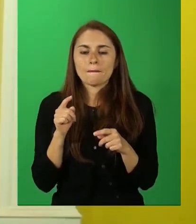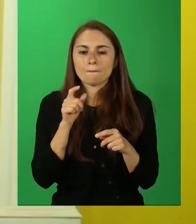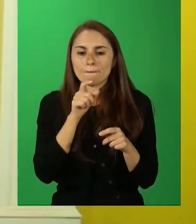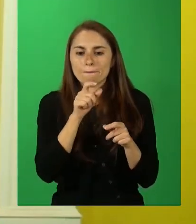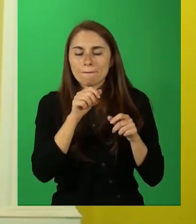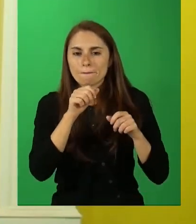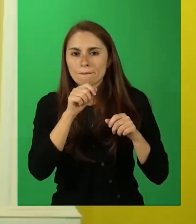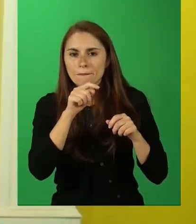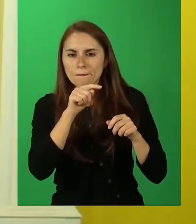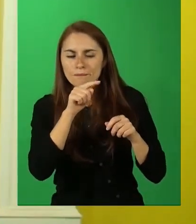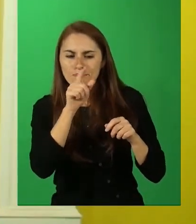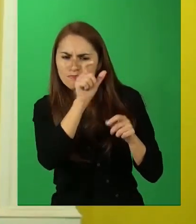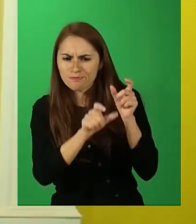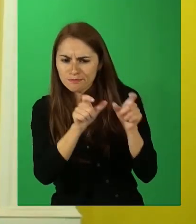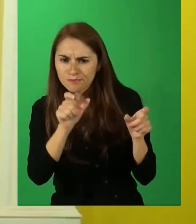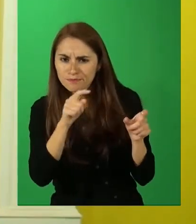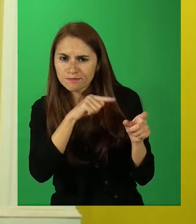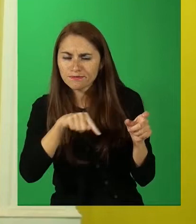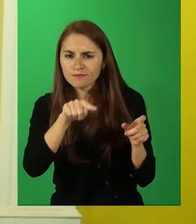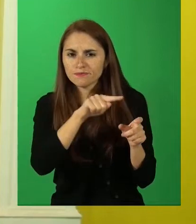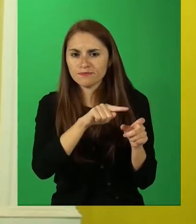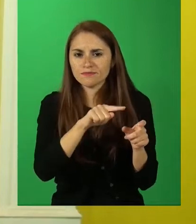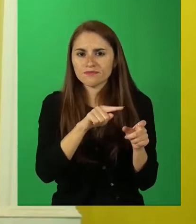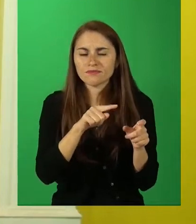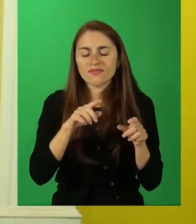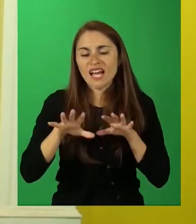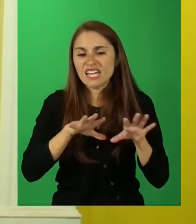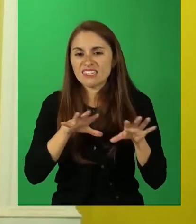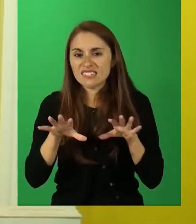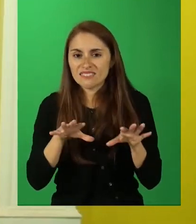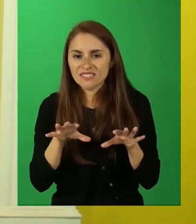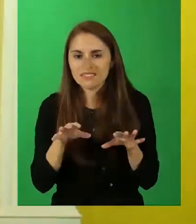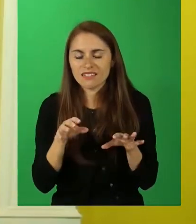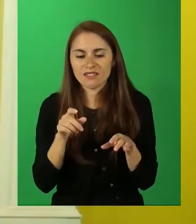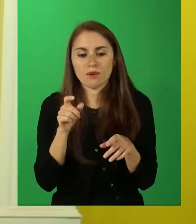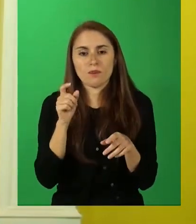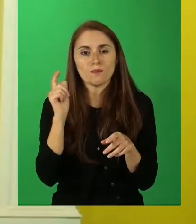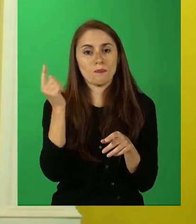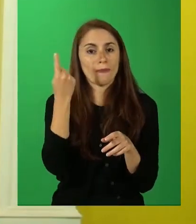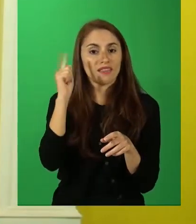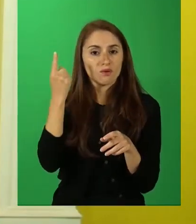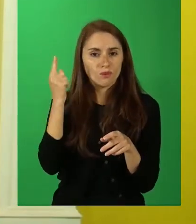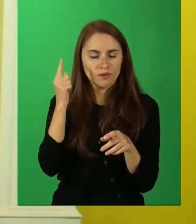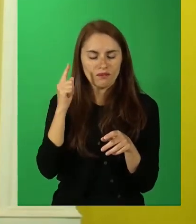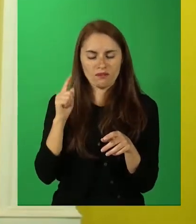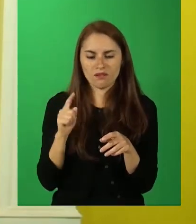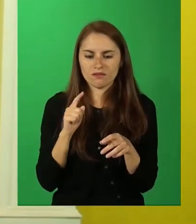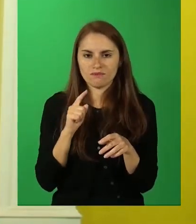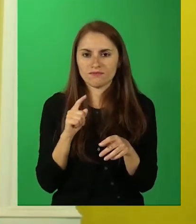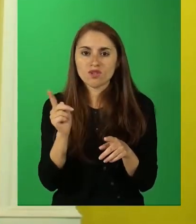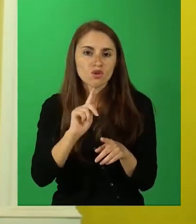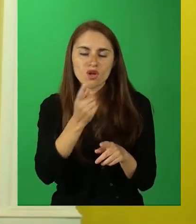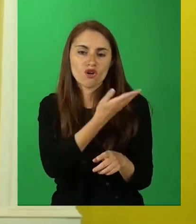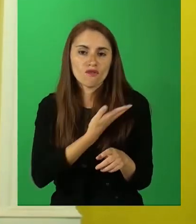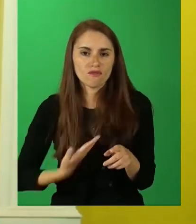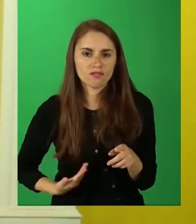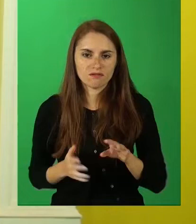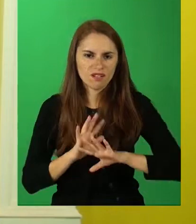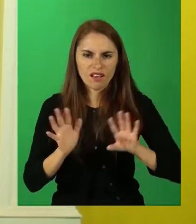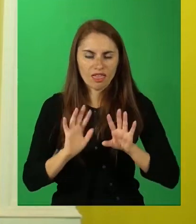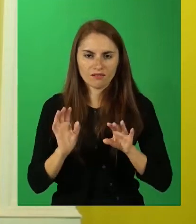privadas, motivadas, son actividades hechas por personas, no por el gobierno necesariamente.